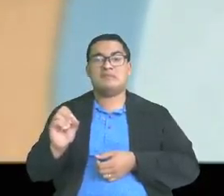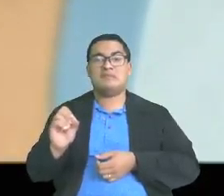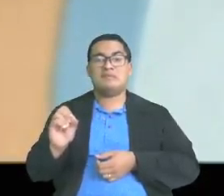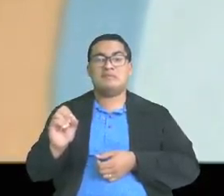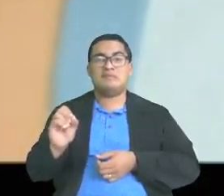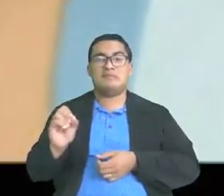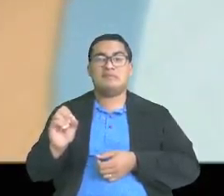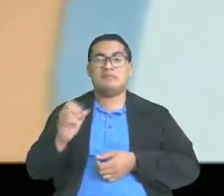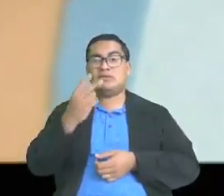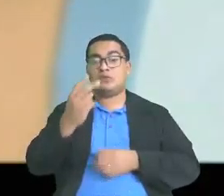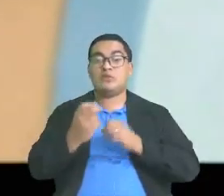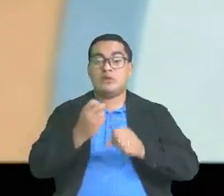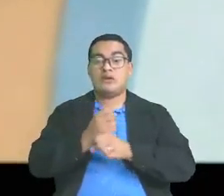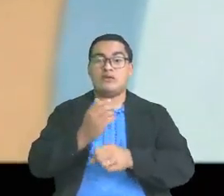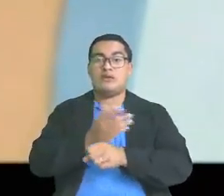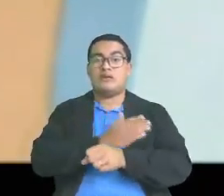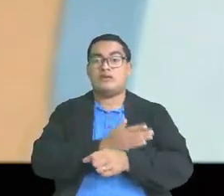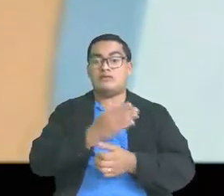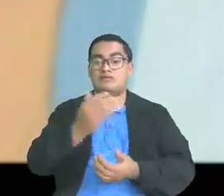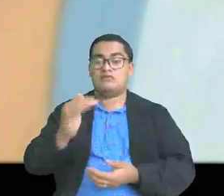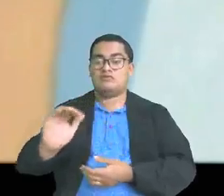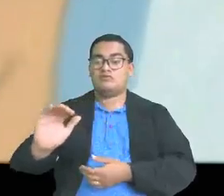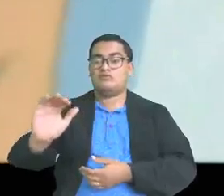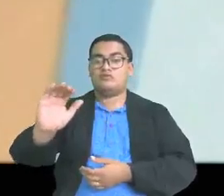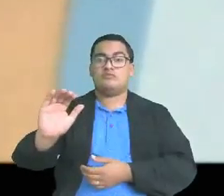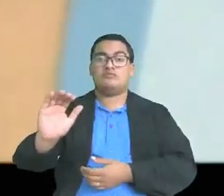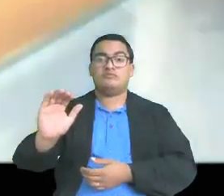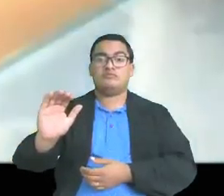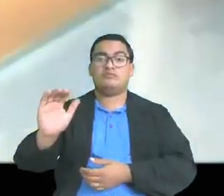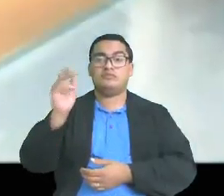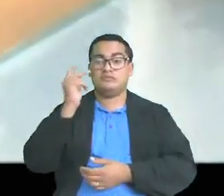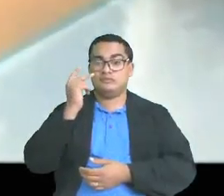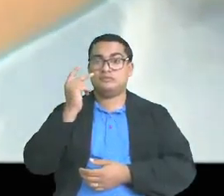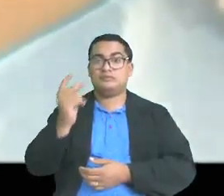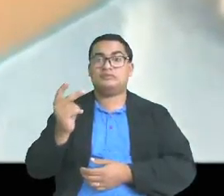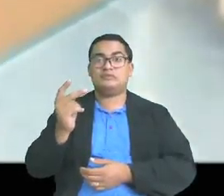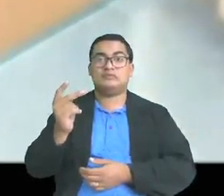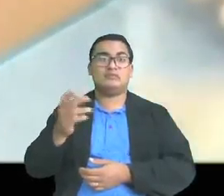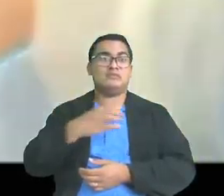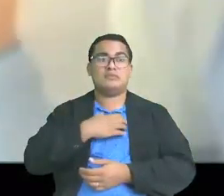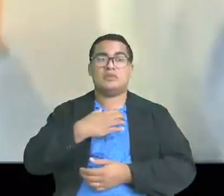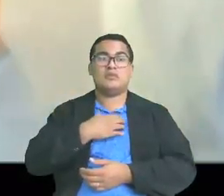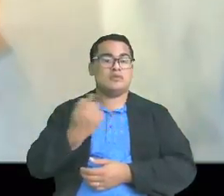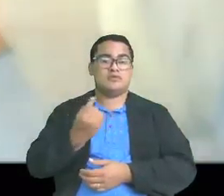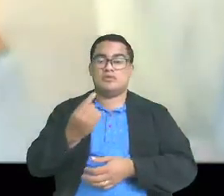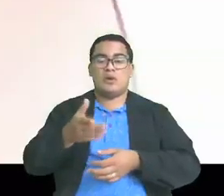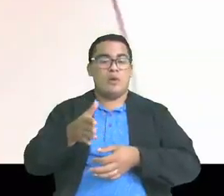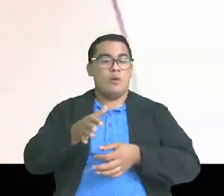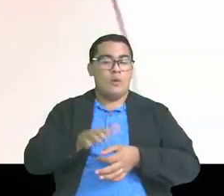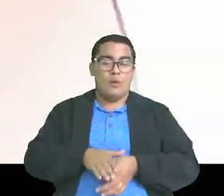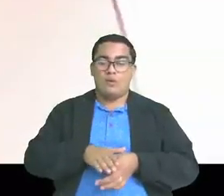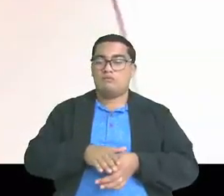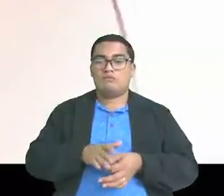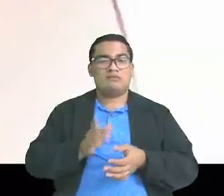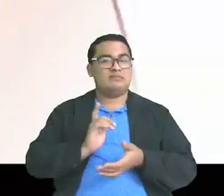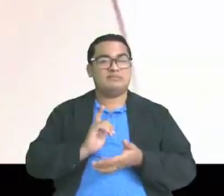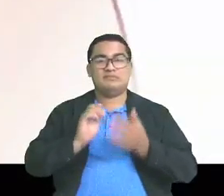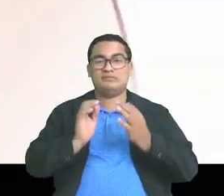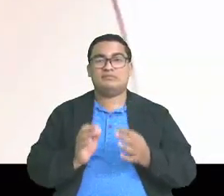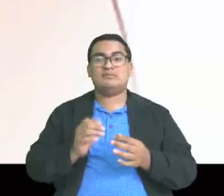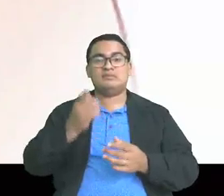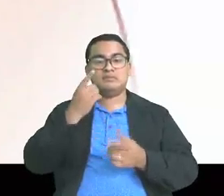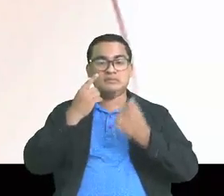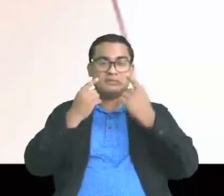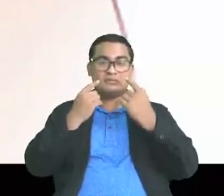de los 2 años, dependiendo de las características que encontremos, cierran solas. Uh-huh. Por los mismos ejercicios. El llanto,